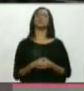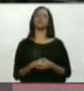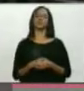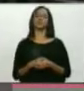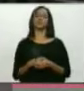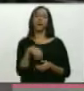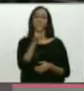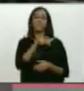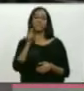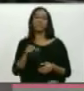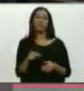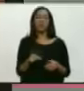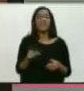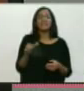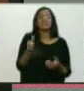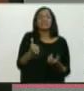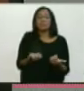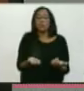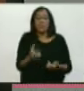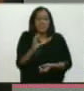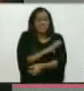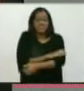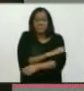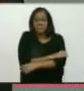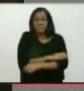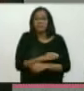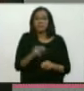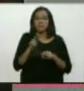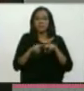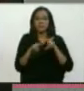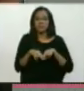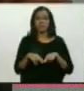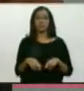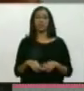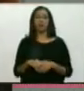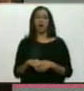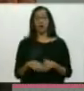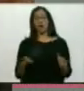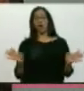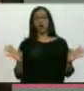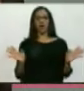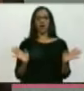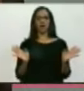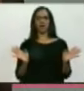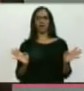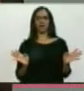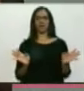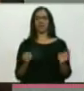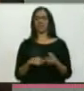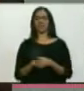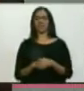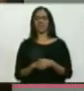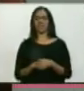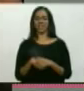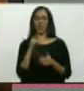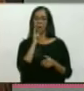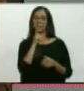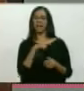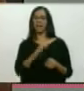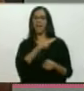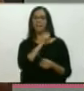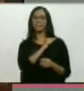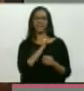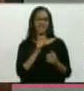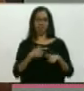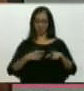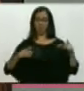Pa' las cinco cuadras de personajes. Que son escuálidos estructurales. Así la vida, ¿verdad? Que, de pinga, en ¿cómo se llama? En España vas a